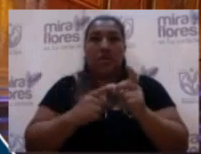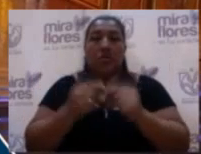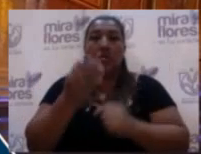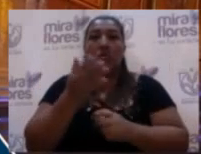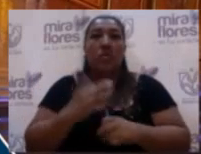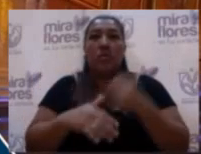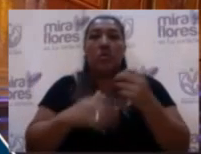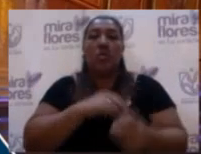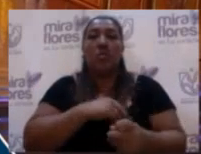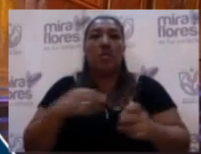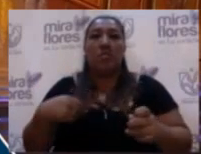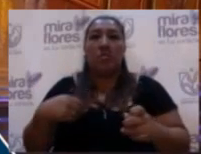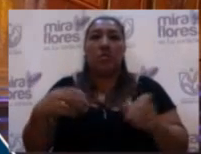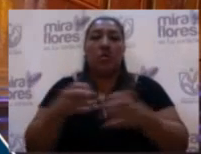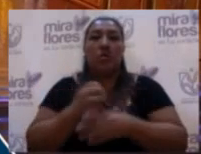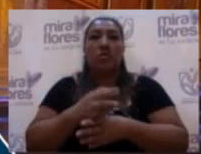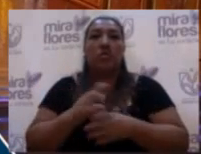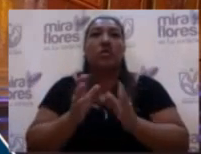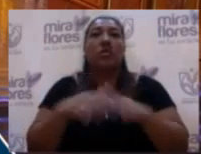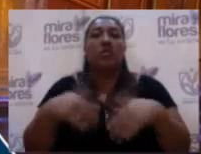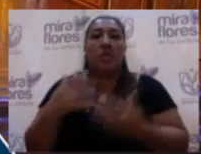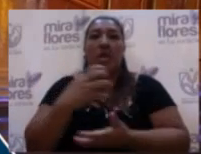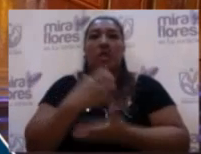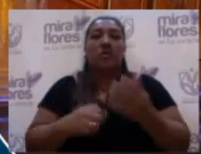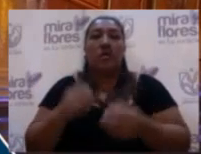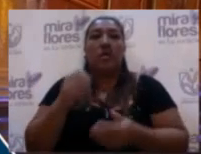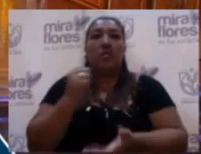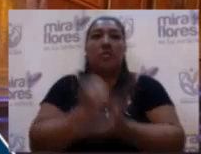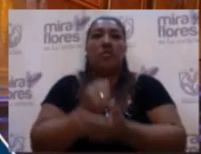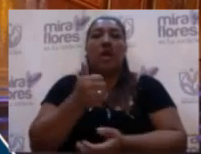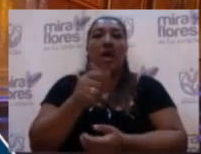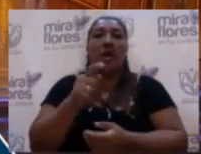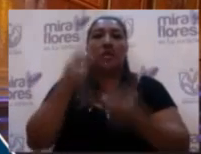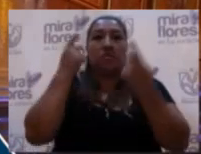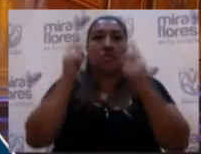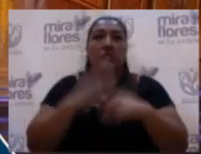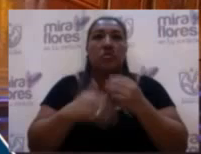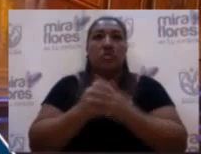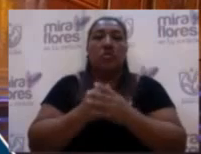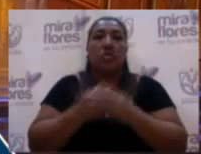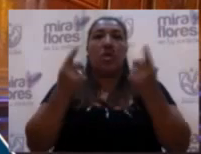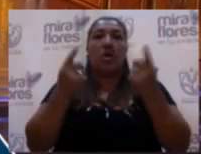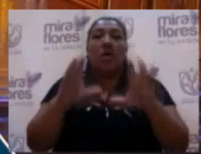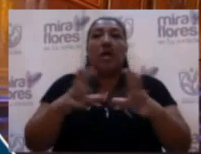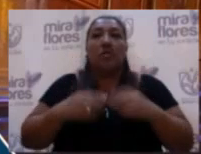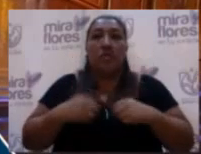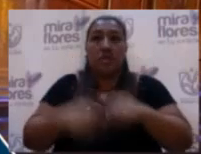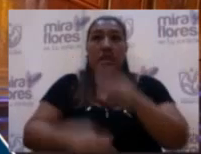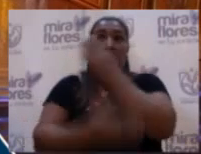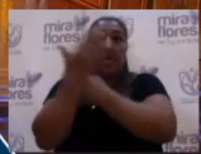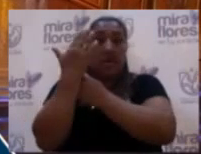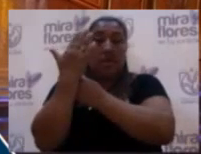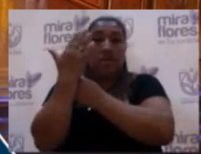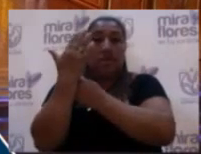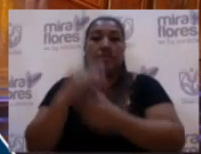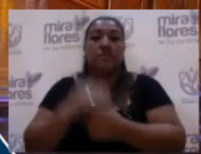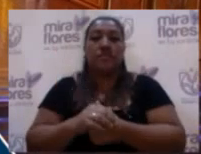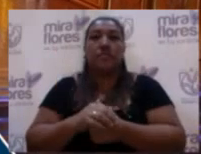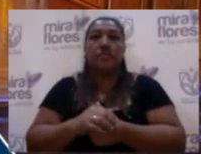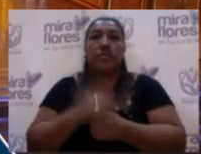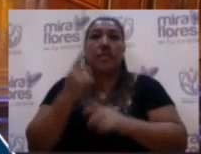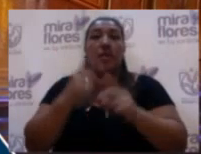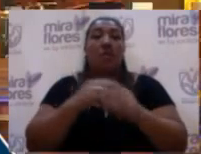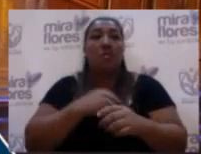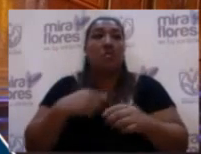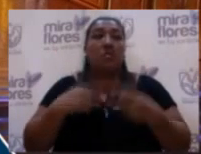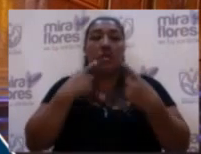pedir a los miembros del Consejo que se sirvan exonerar de la aprobación del acta para la ejecución inmediata de los acuerdos tomados esta mañana. Aquellos miembros del